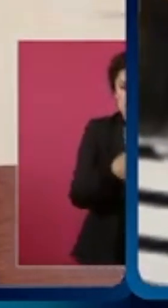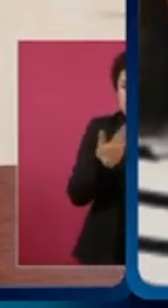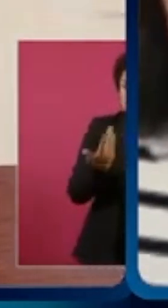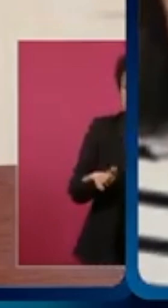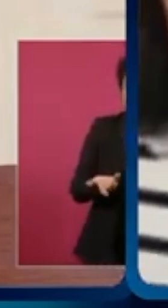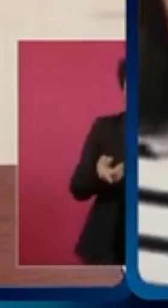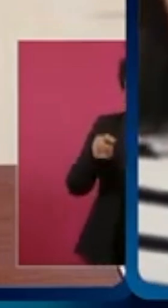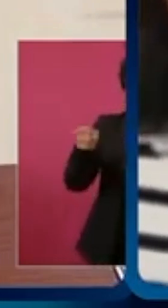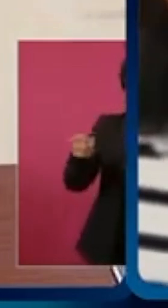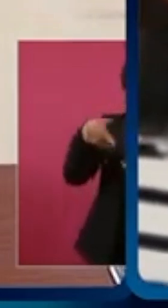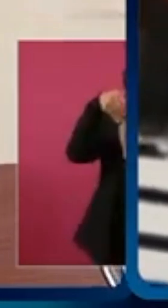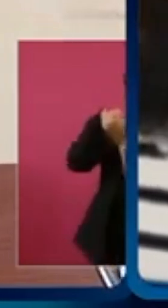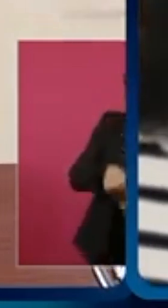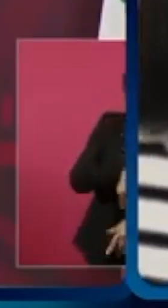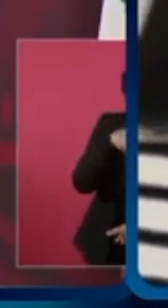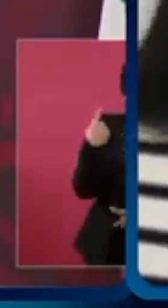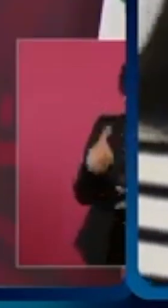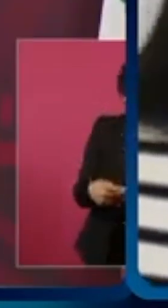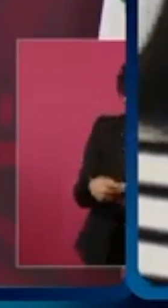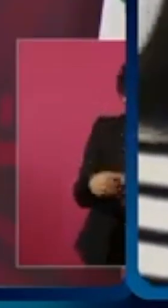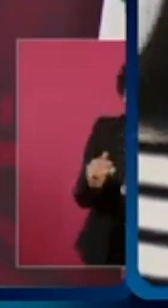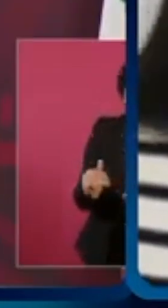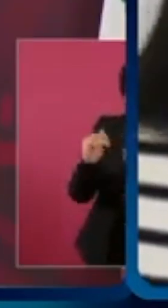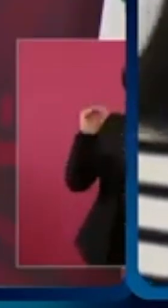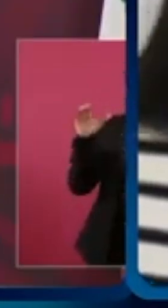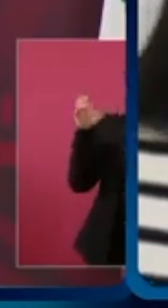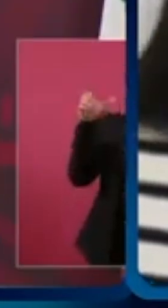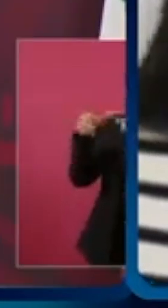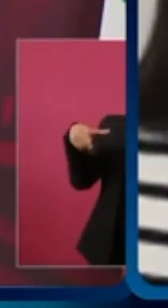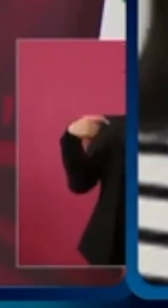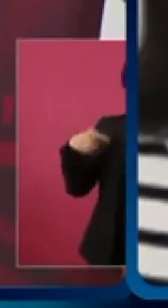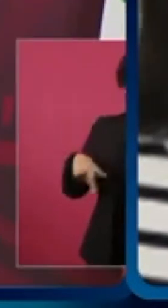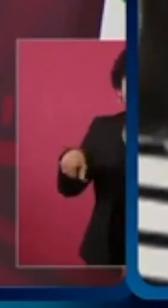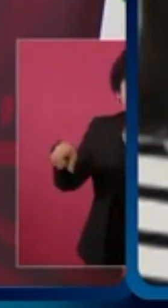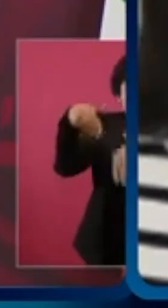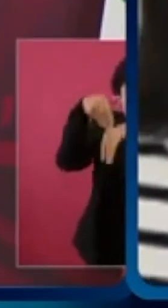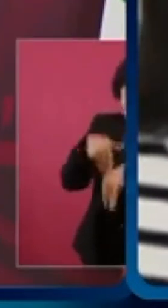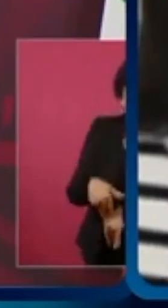de los potentados. Esto que hizo,